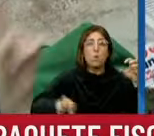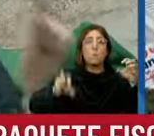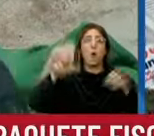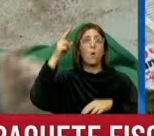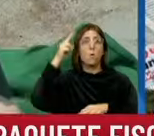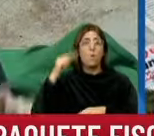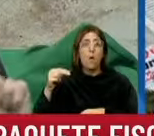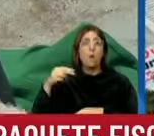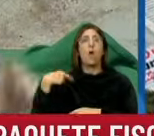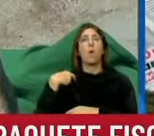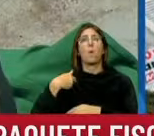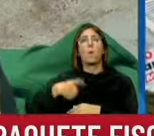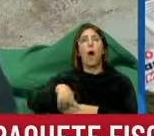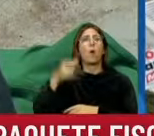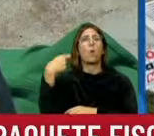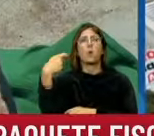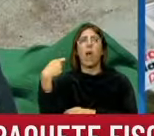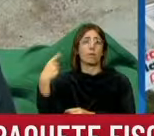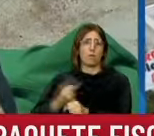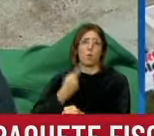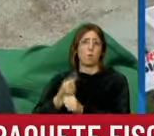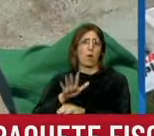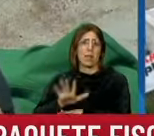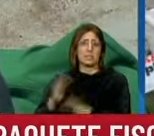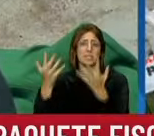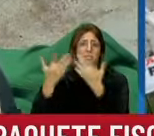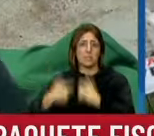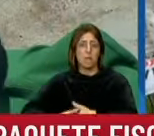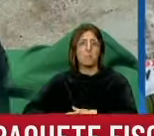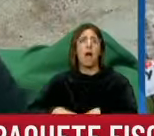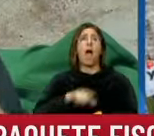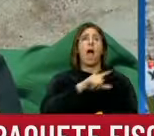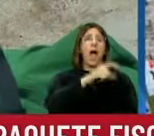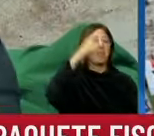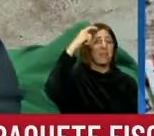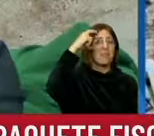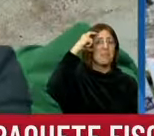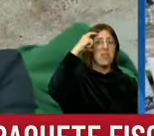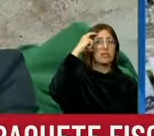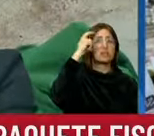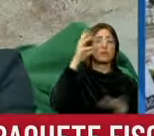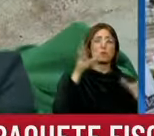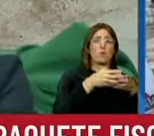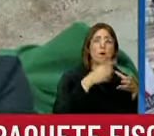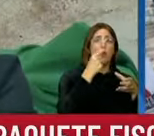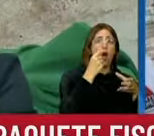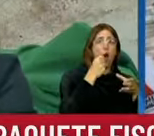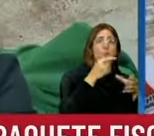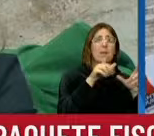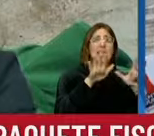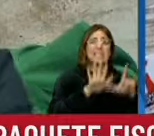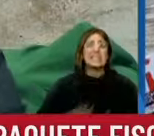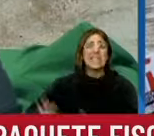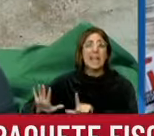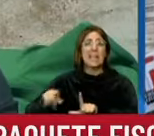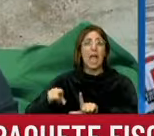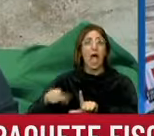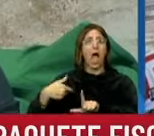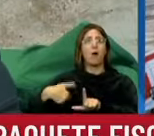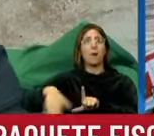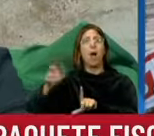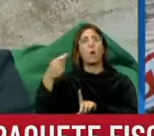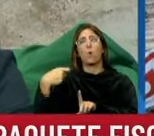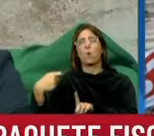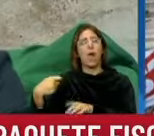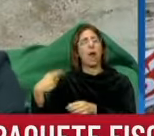vi dije, Eduardo, Alejandro Borenstein en el diario Clarín este fin de semana. Ahora, sí, sí. Como decía el pelado, le hizo un flaco favor Cristina apareciendo